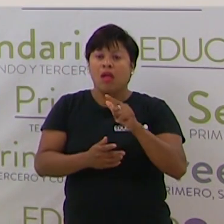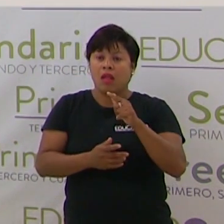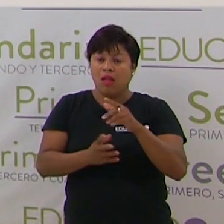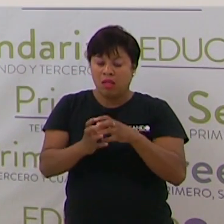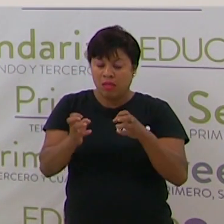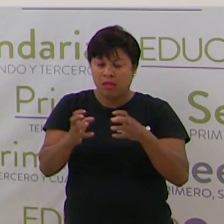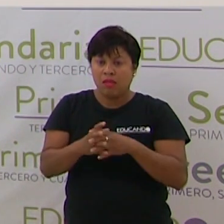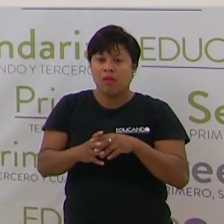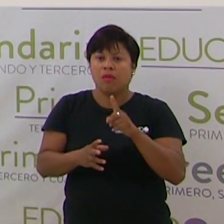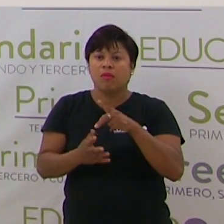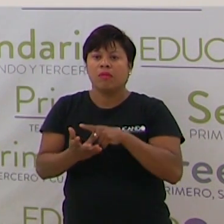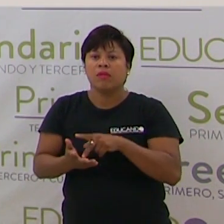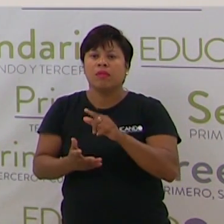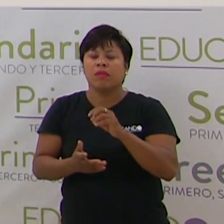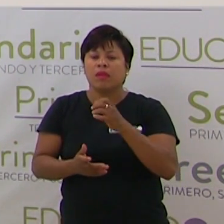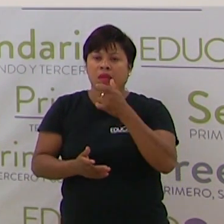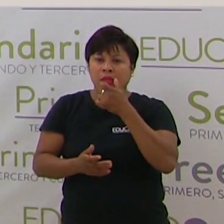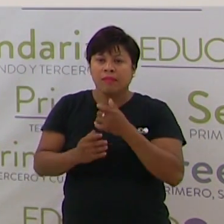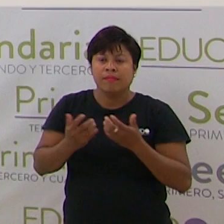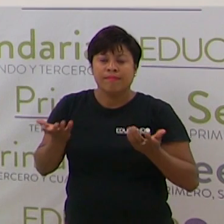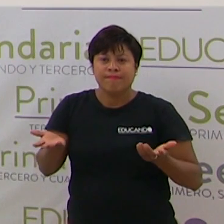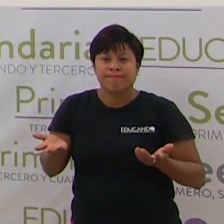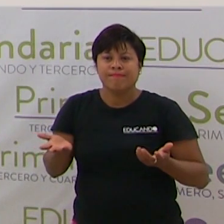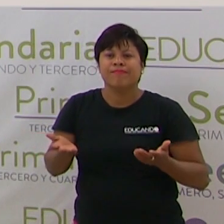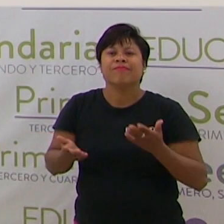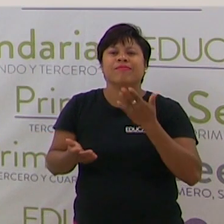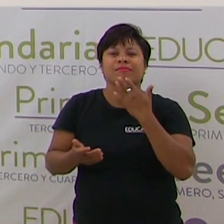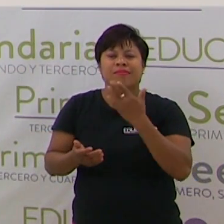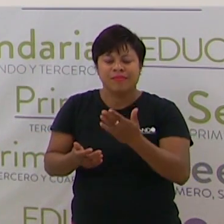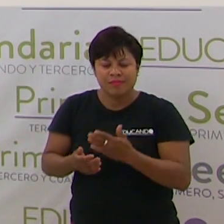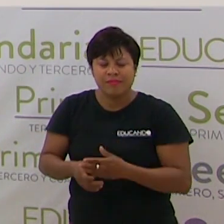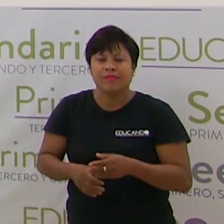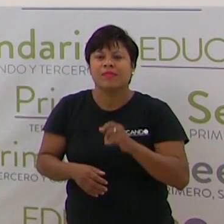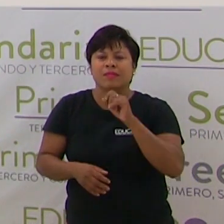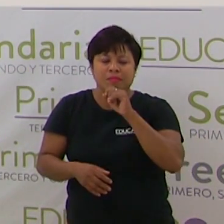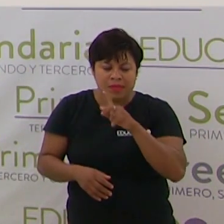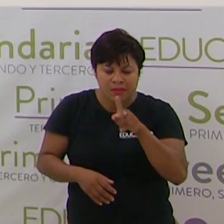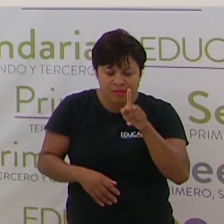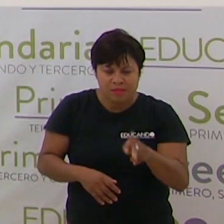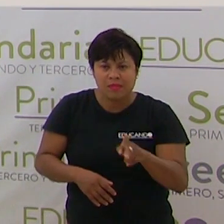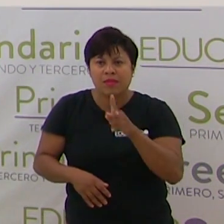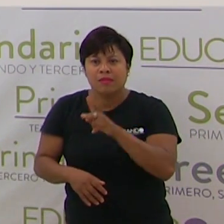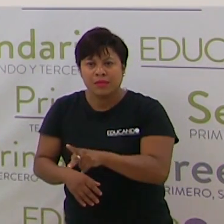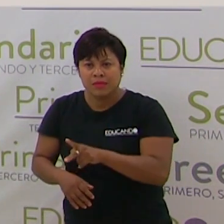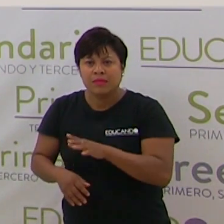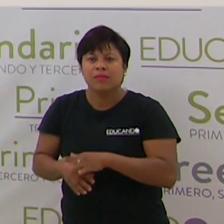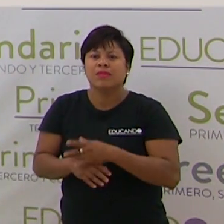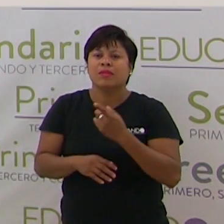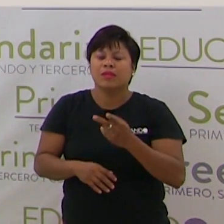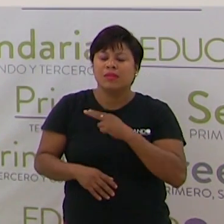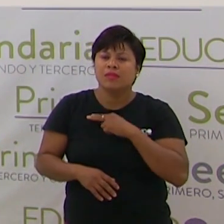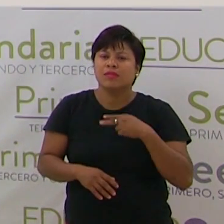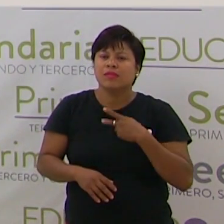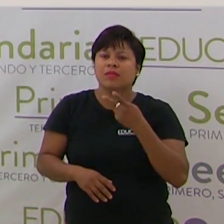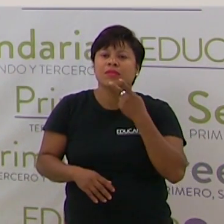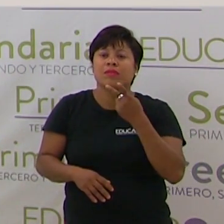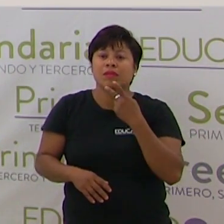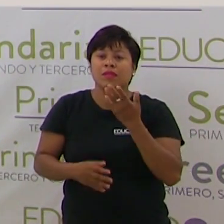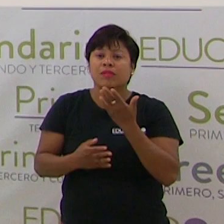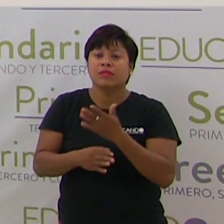kilo de cadenas? Muy bien, pesa lo mismo. ¿Por qué? Porque estamos hablando de